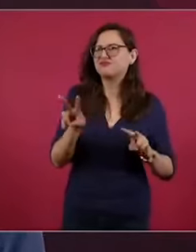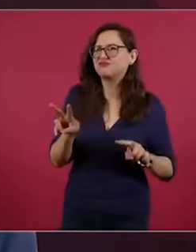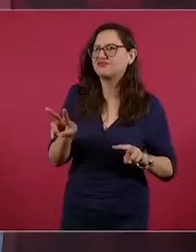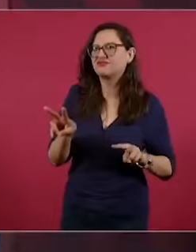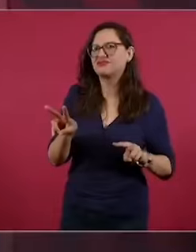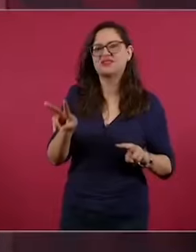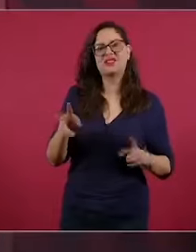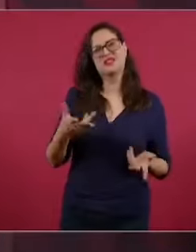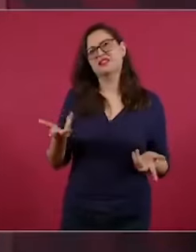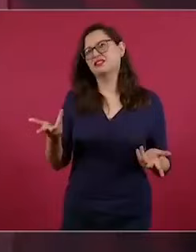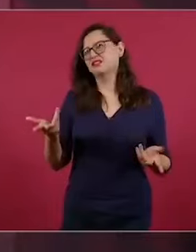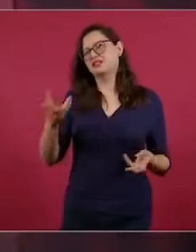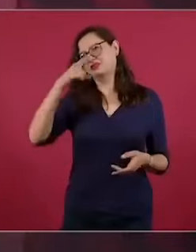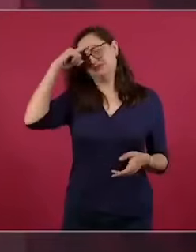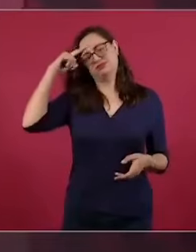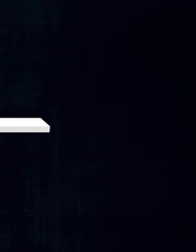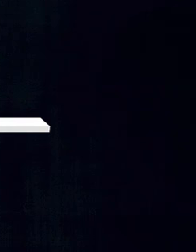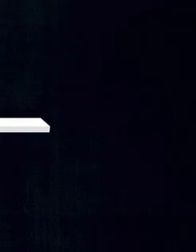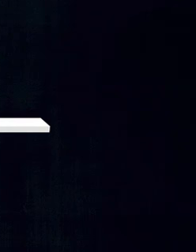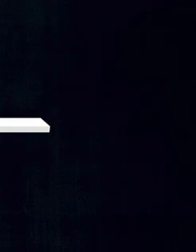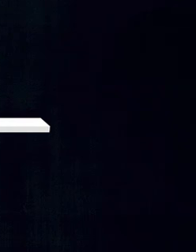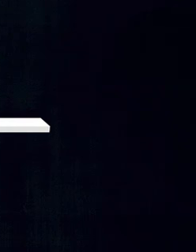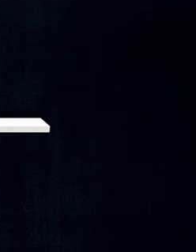simpatía de la gente